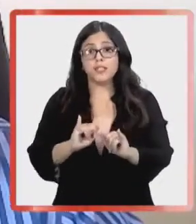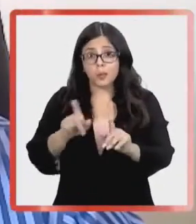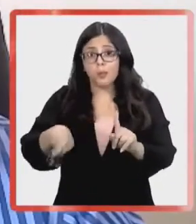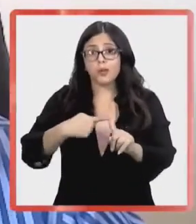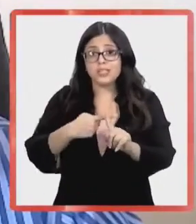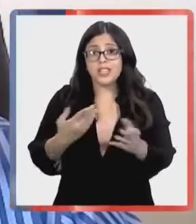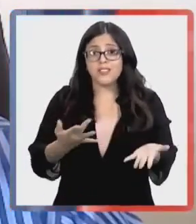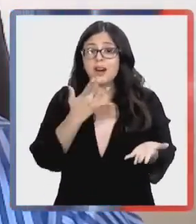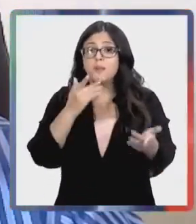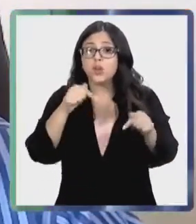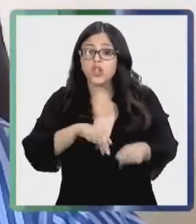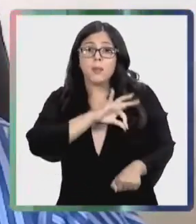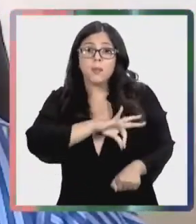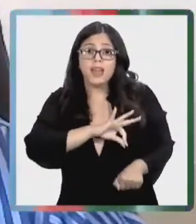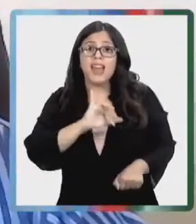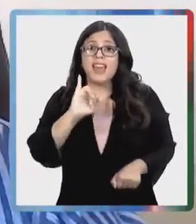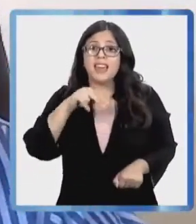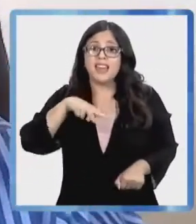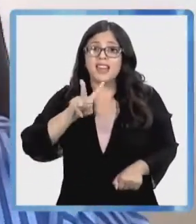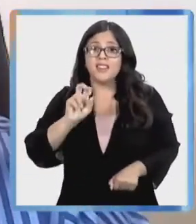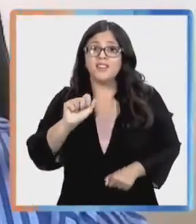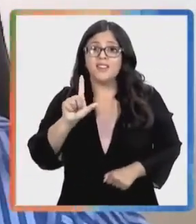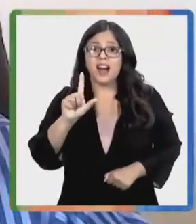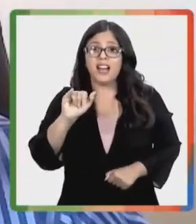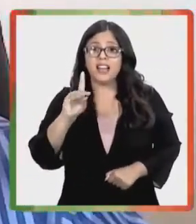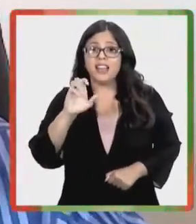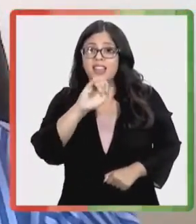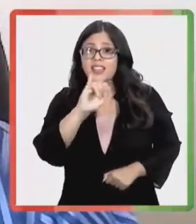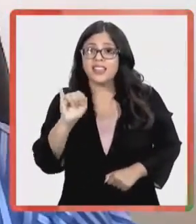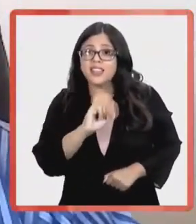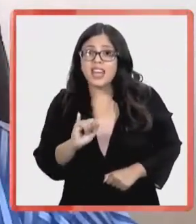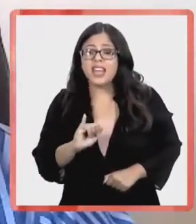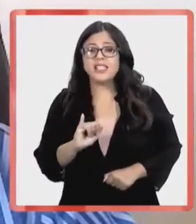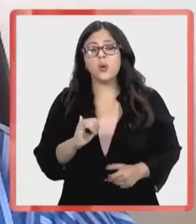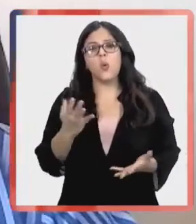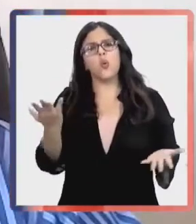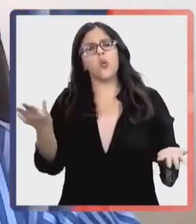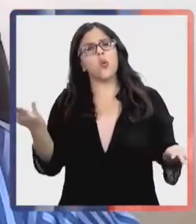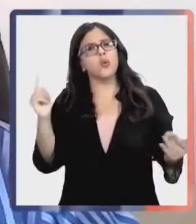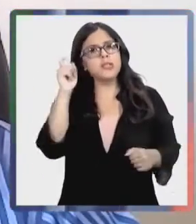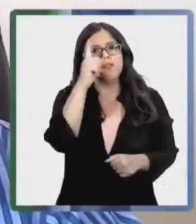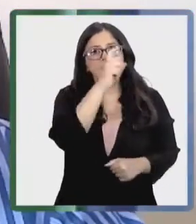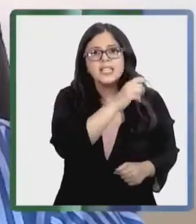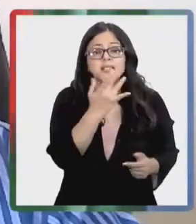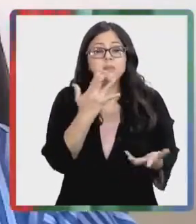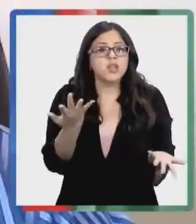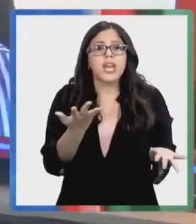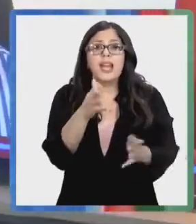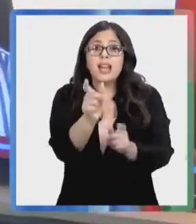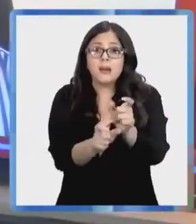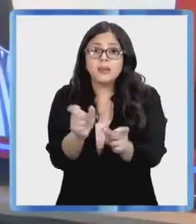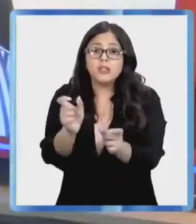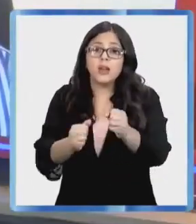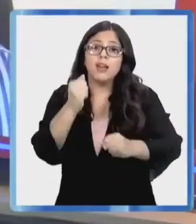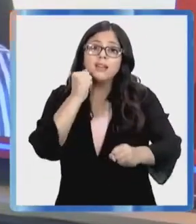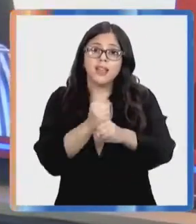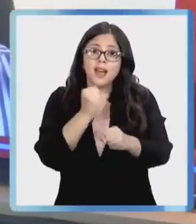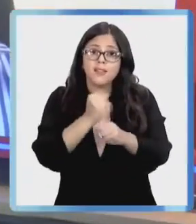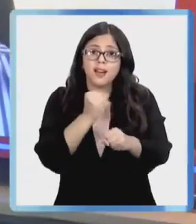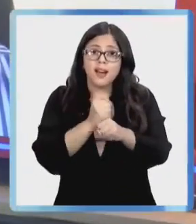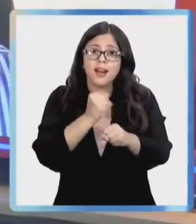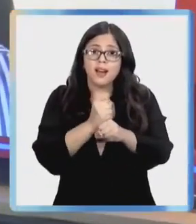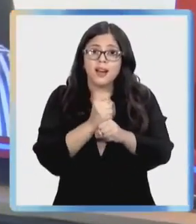noticia, porque hoy Claro. día pensionarse por invalidez en Chile en general, ¿eh? Es un verdadero drama, porque esa misma gente